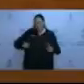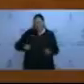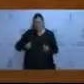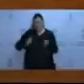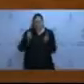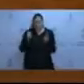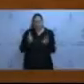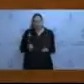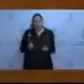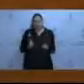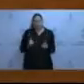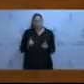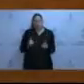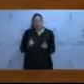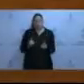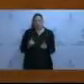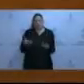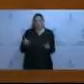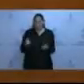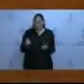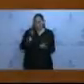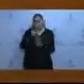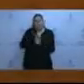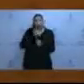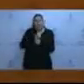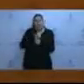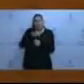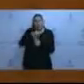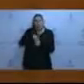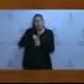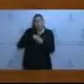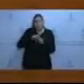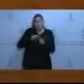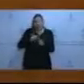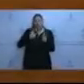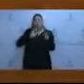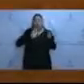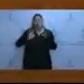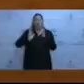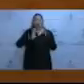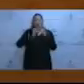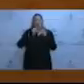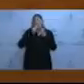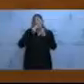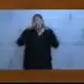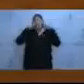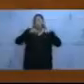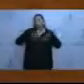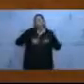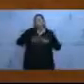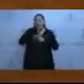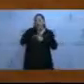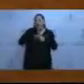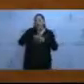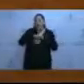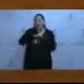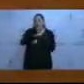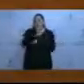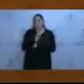claramente, de su puesto de trabajo como eventual o sustituto en el área de